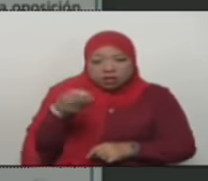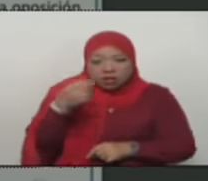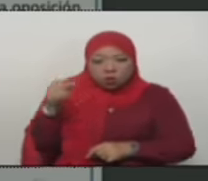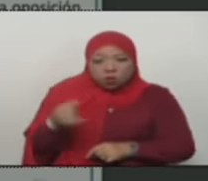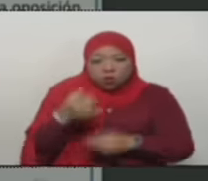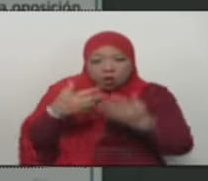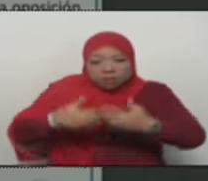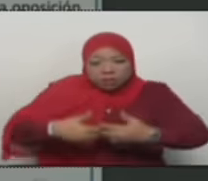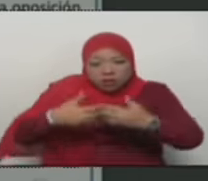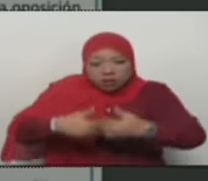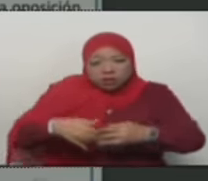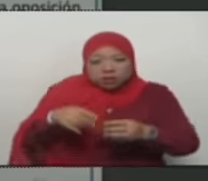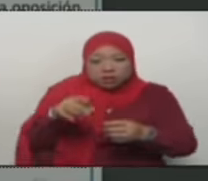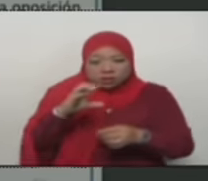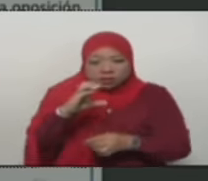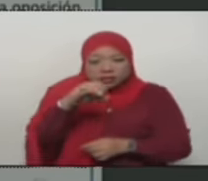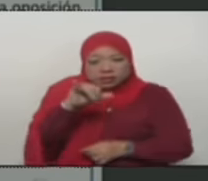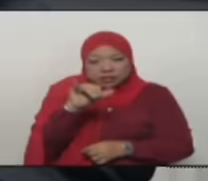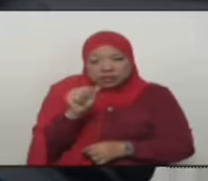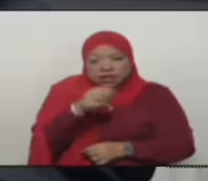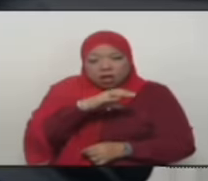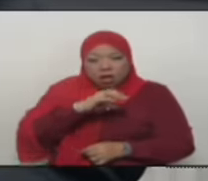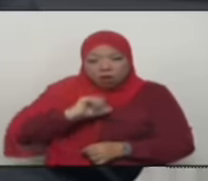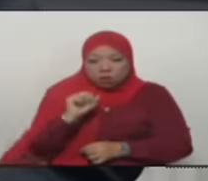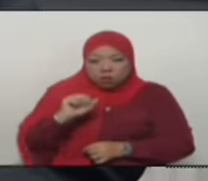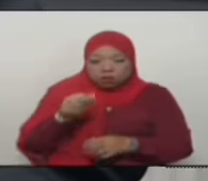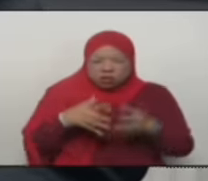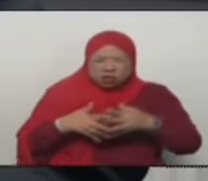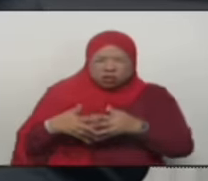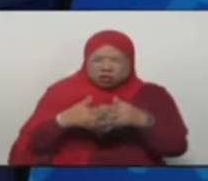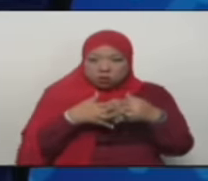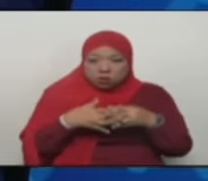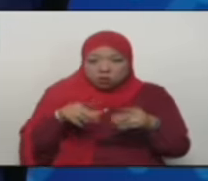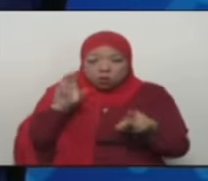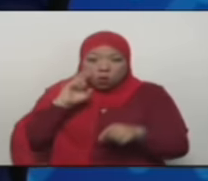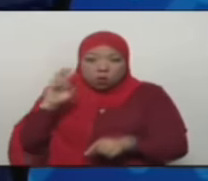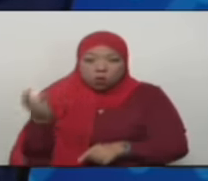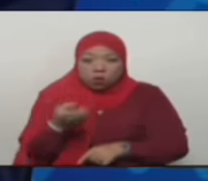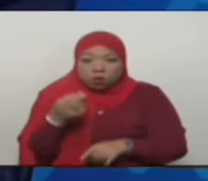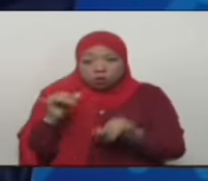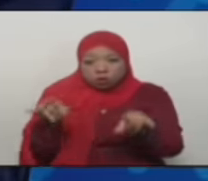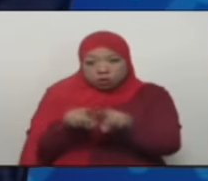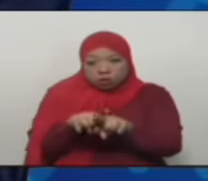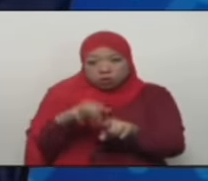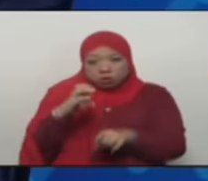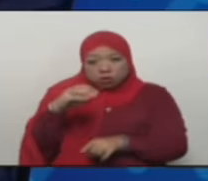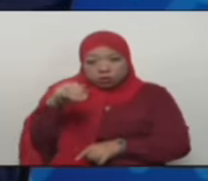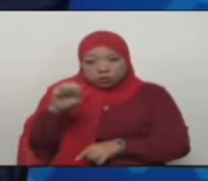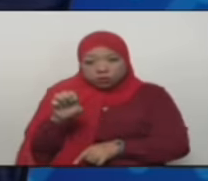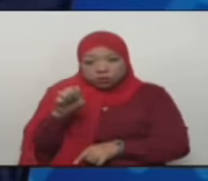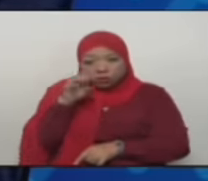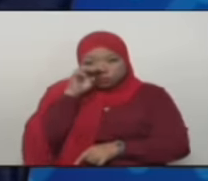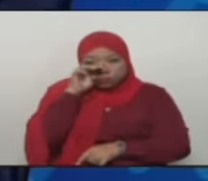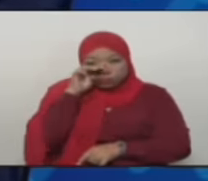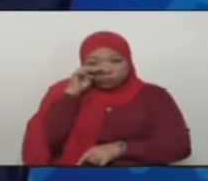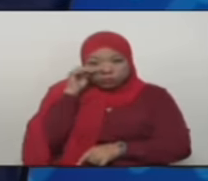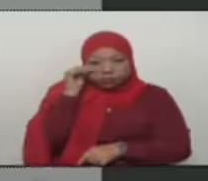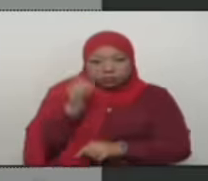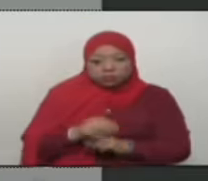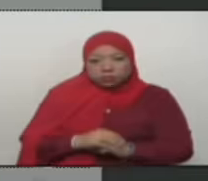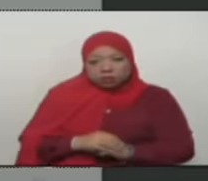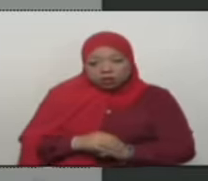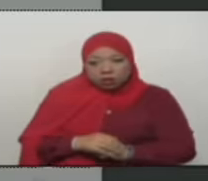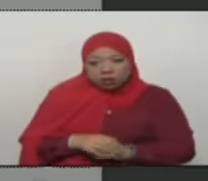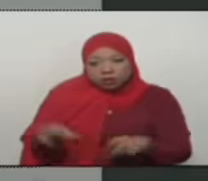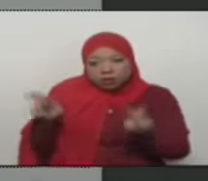De la CIA. De la CIA, la usan en Ucrania. O sea, todo paralelo, o sea, ellos son el CNE. Sí, ellos son el CNE. Ellos son la autoridad electoral. Pero además ellos son